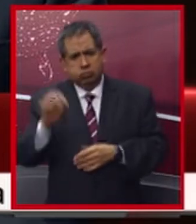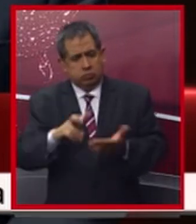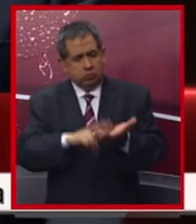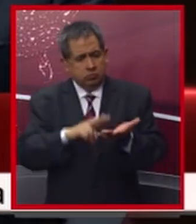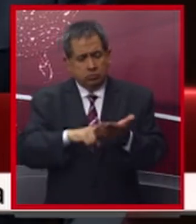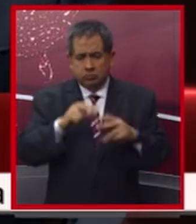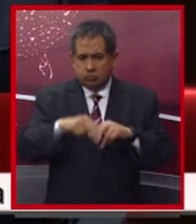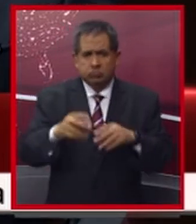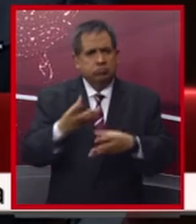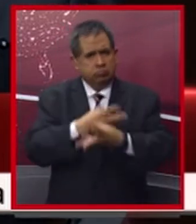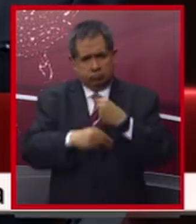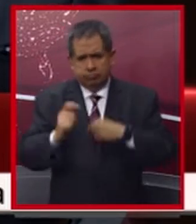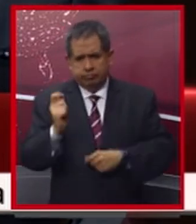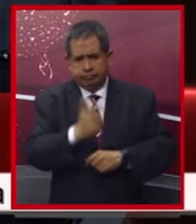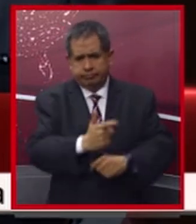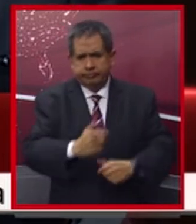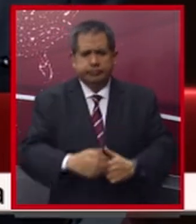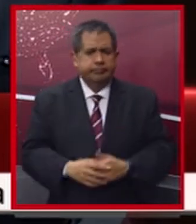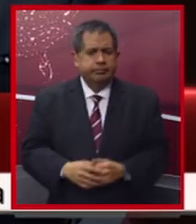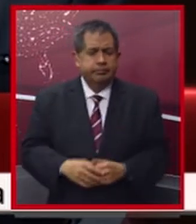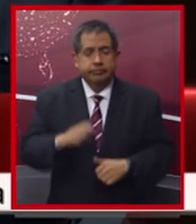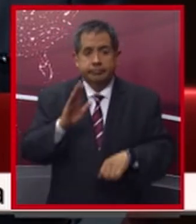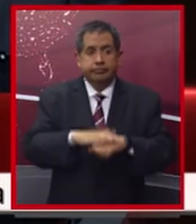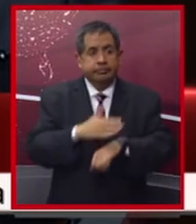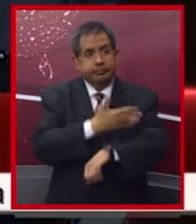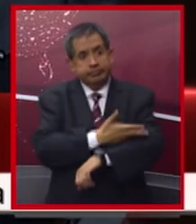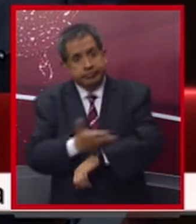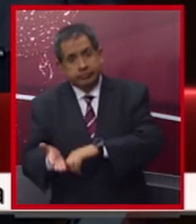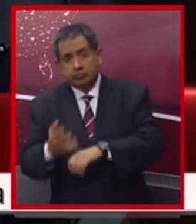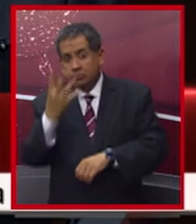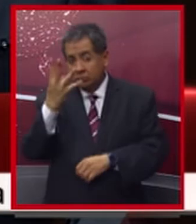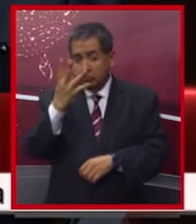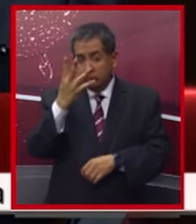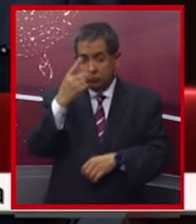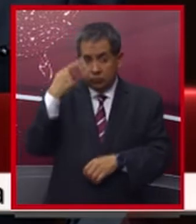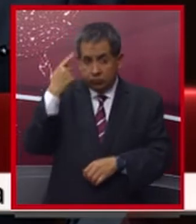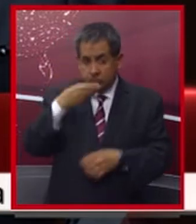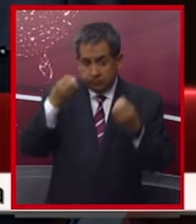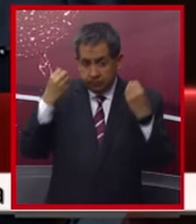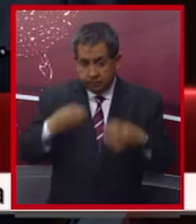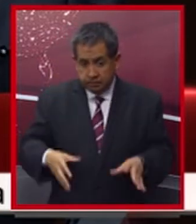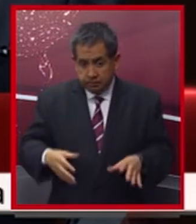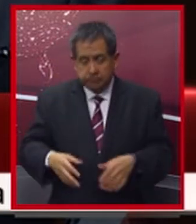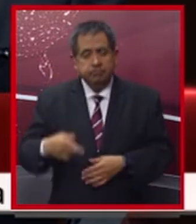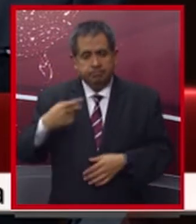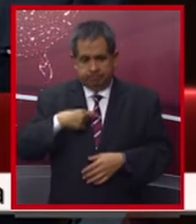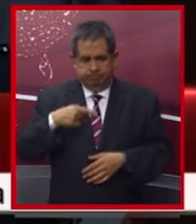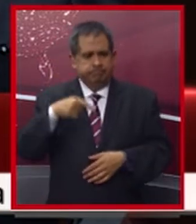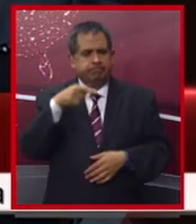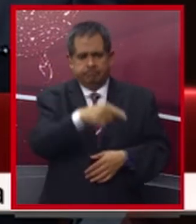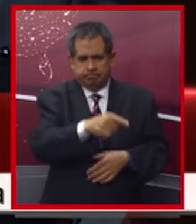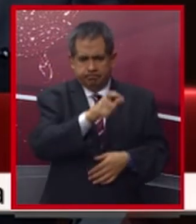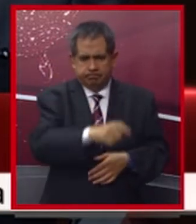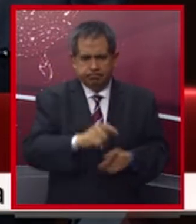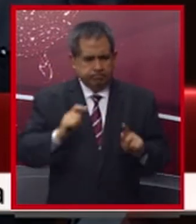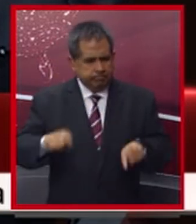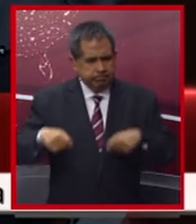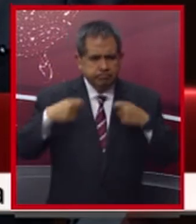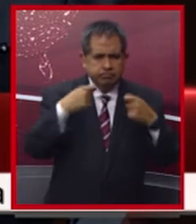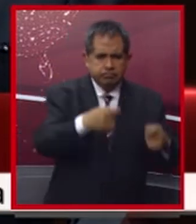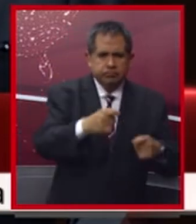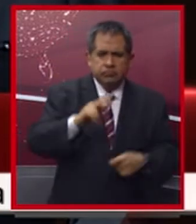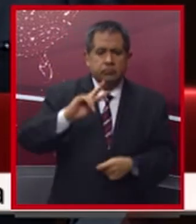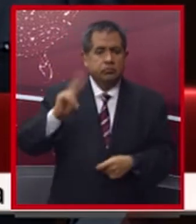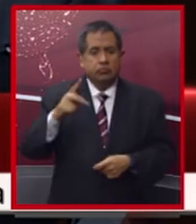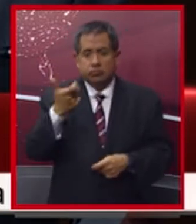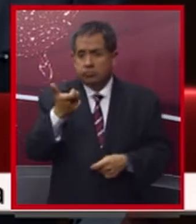del boleto. Si la demora es mayor a 4 horas, el pasajero será compensado recibiendo la devolución